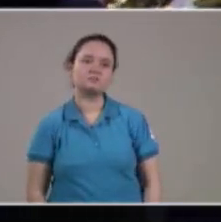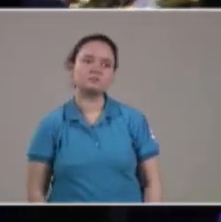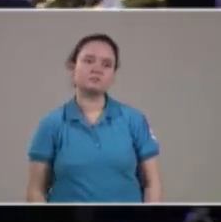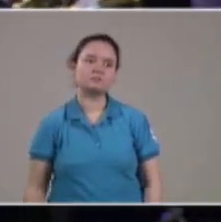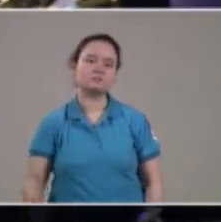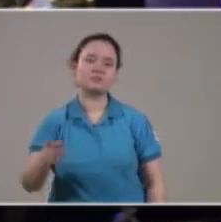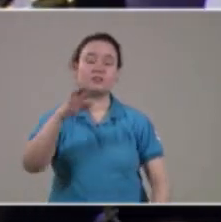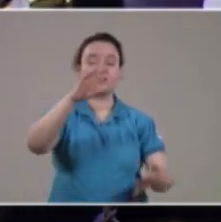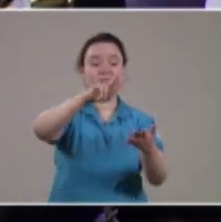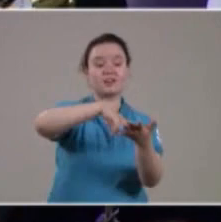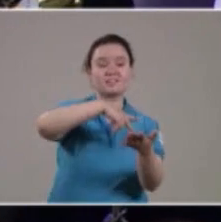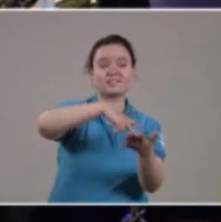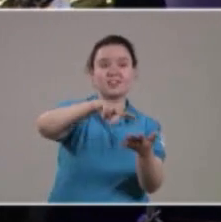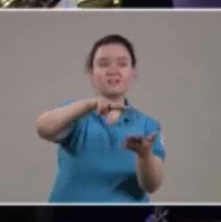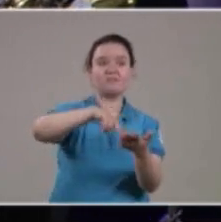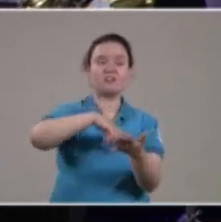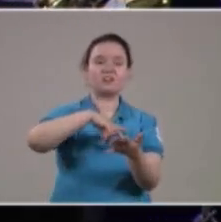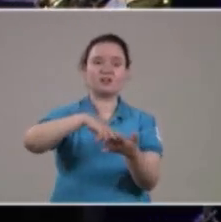Y danzando,